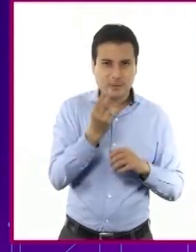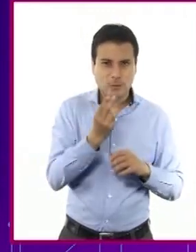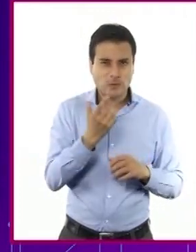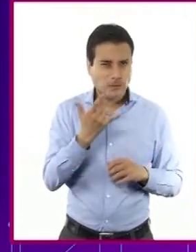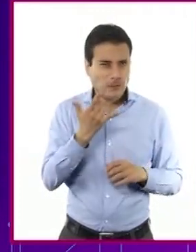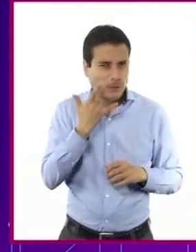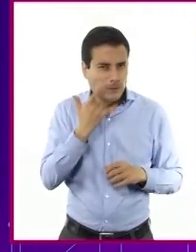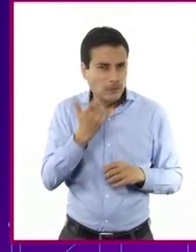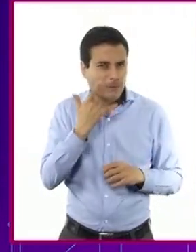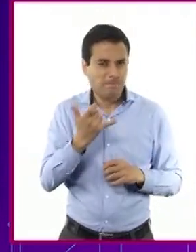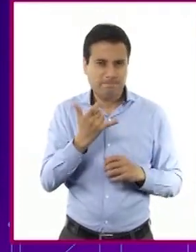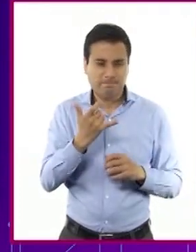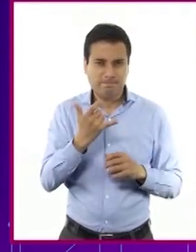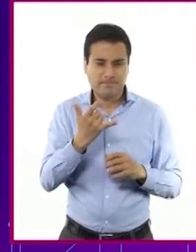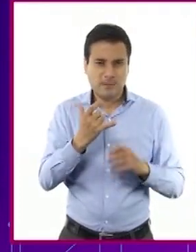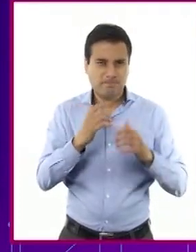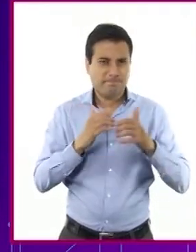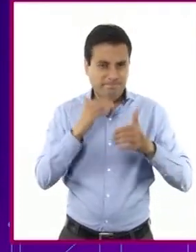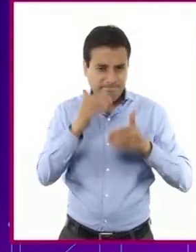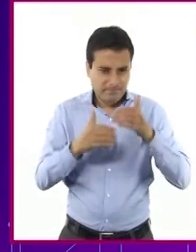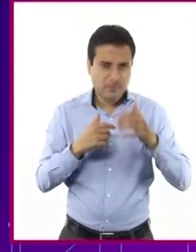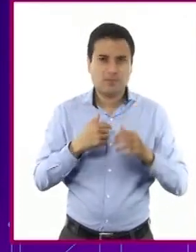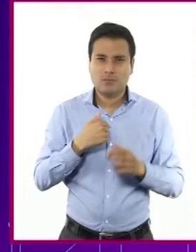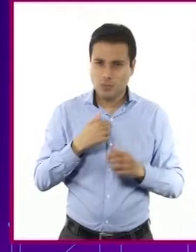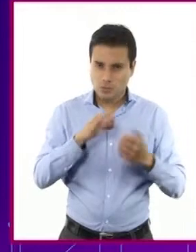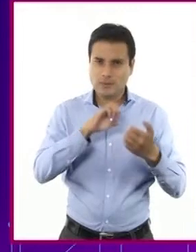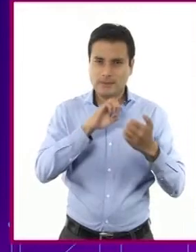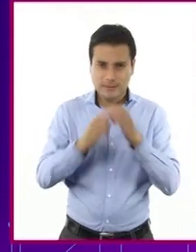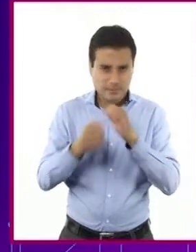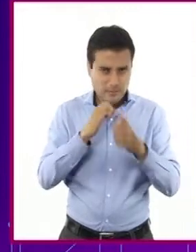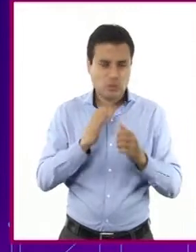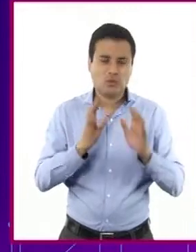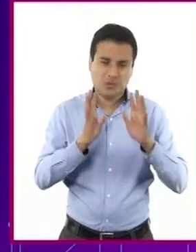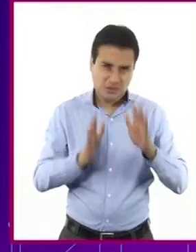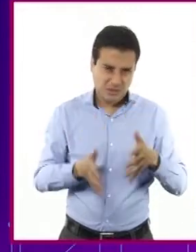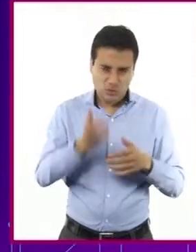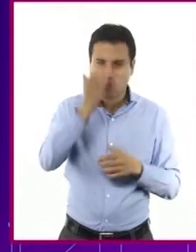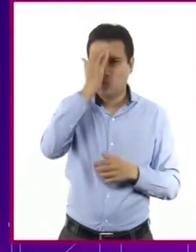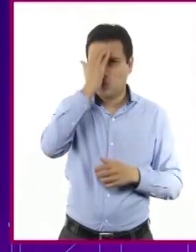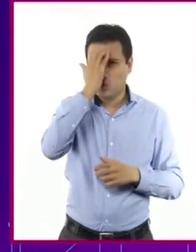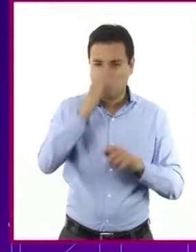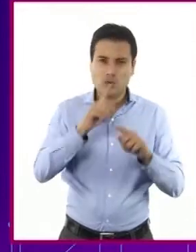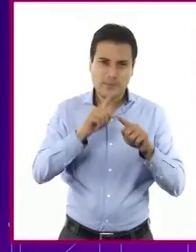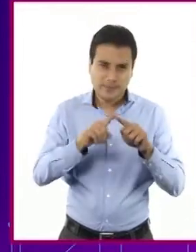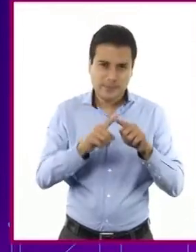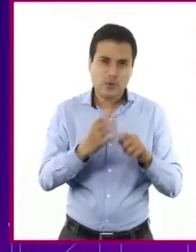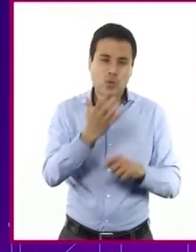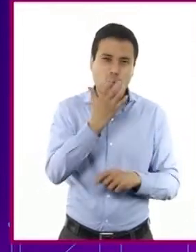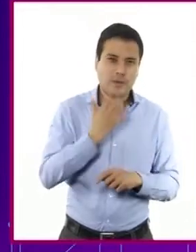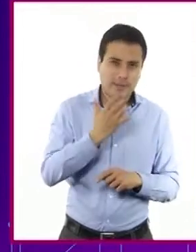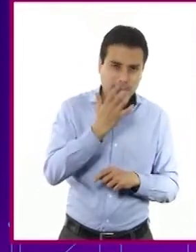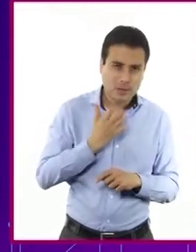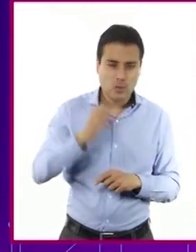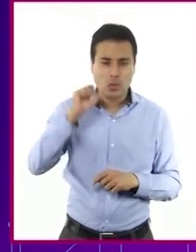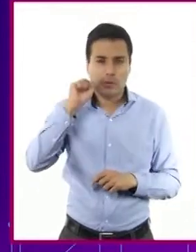Ya había identificado a los enemigos comunistas y judíos e iba a reivindicar